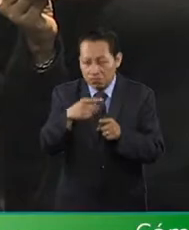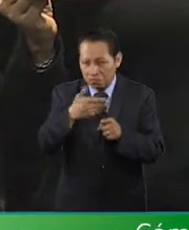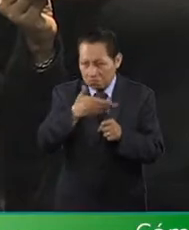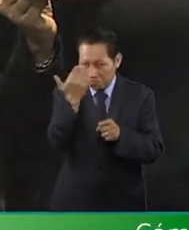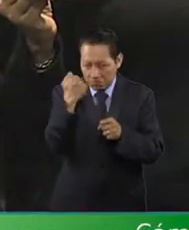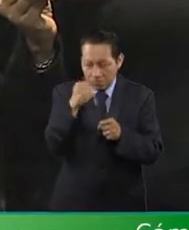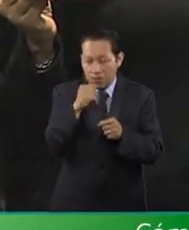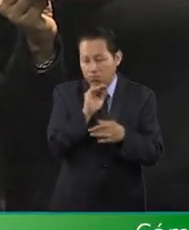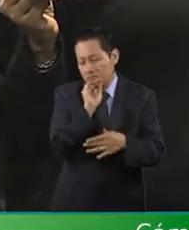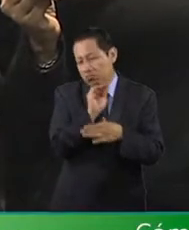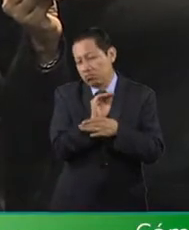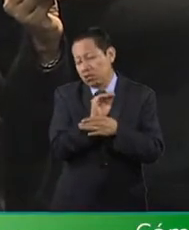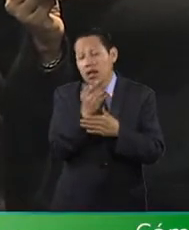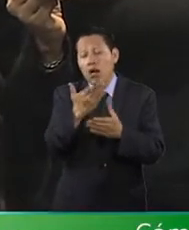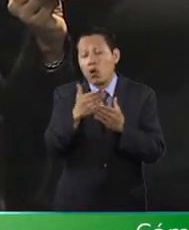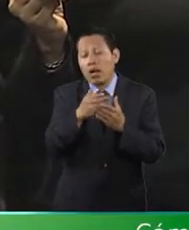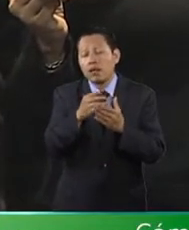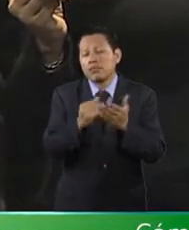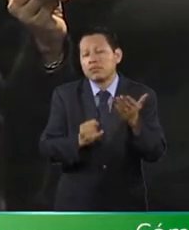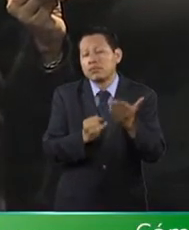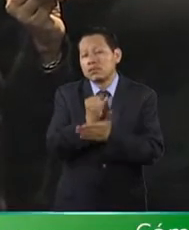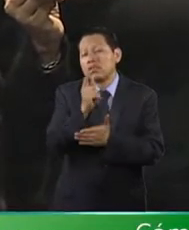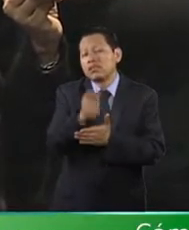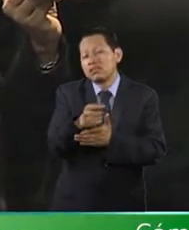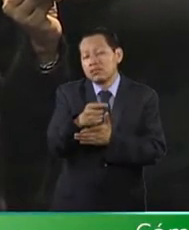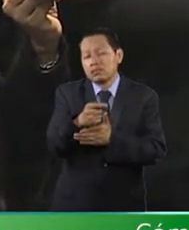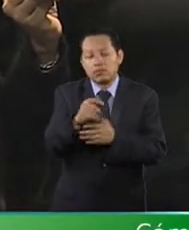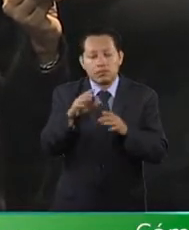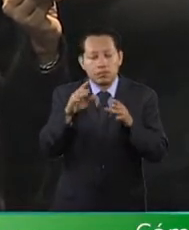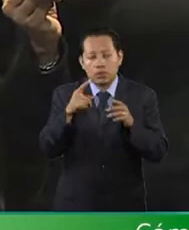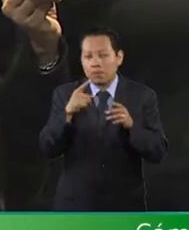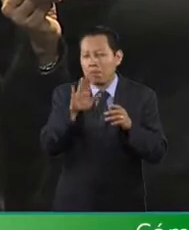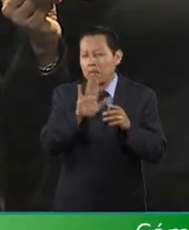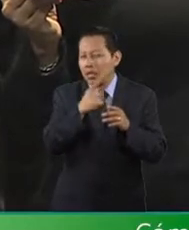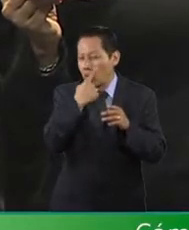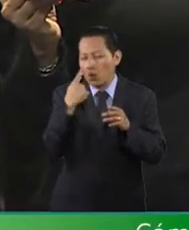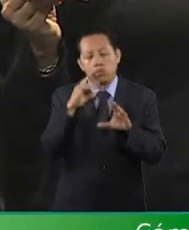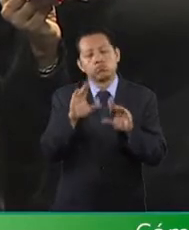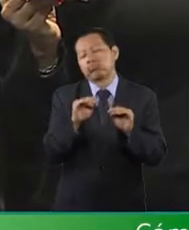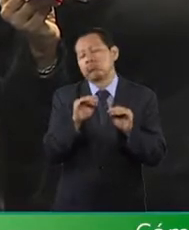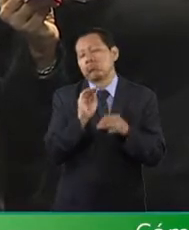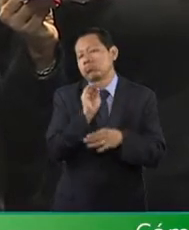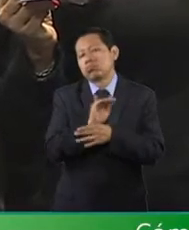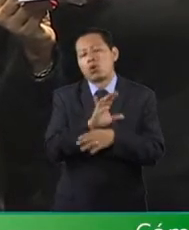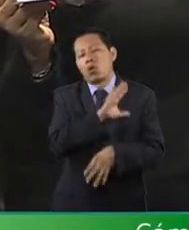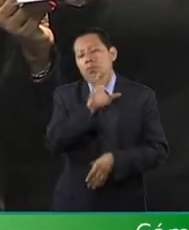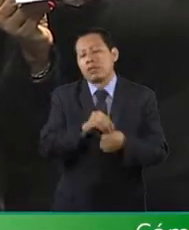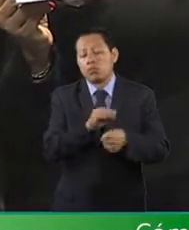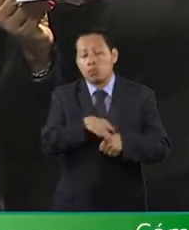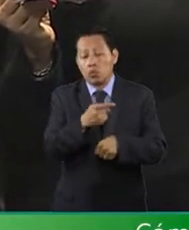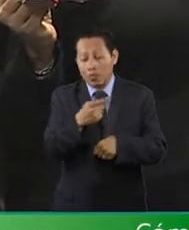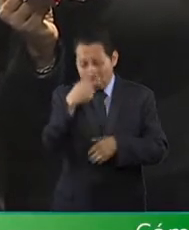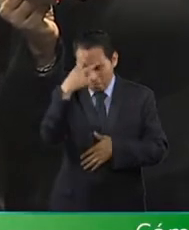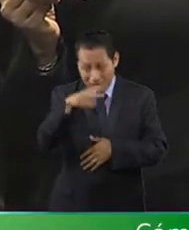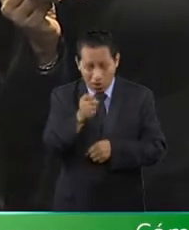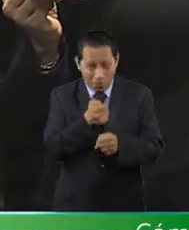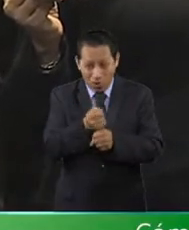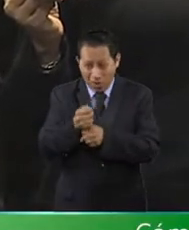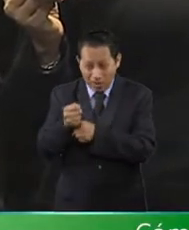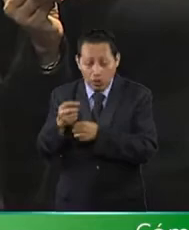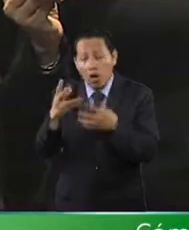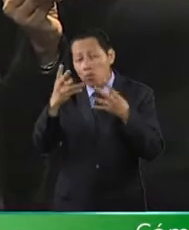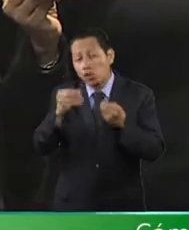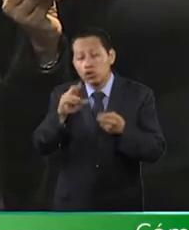ojos para siempre esconder todo lo que sucede en ese México violento que muchos no quieren